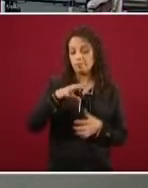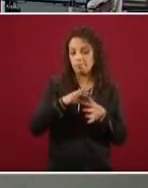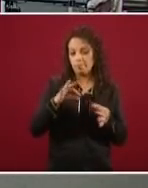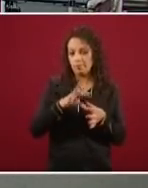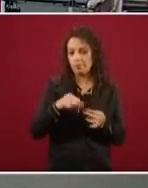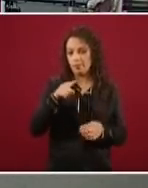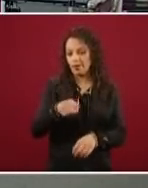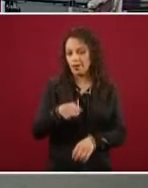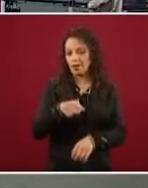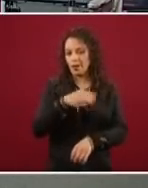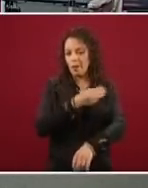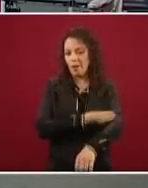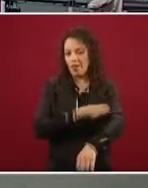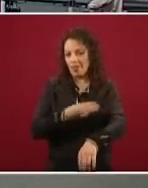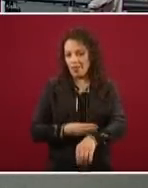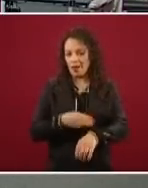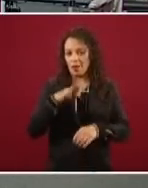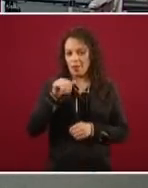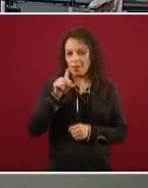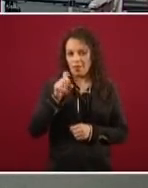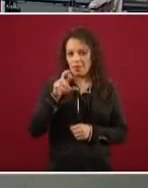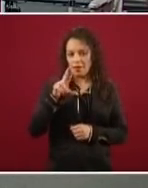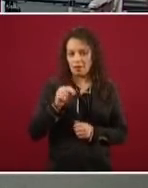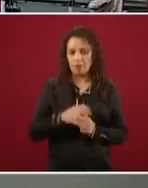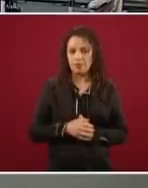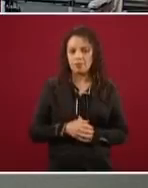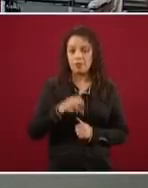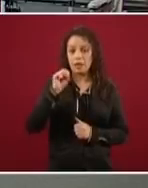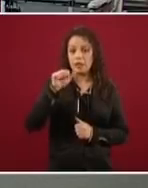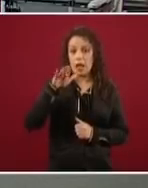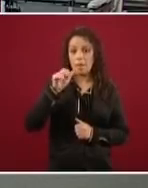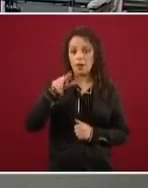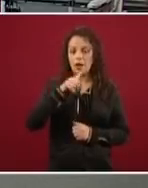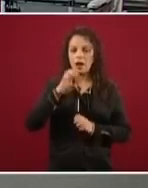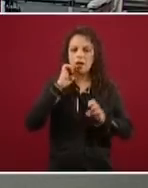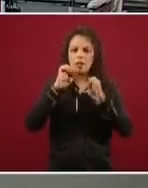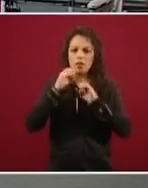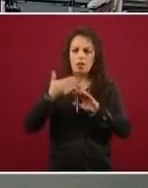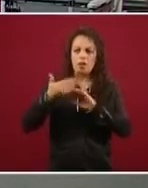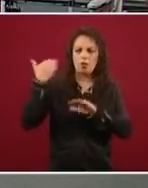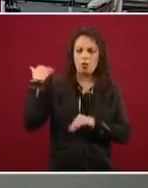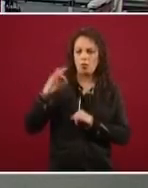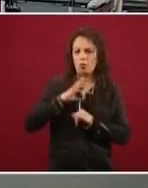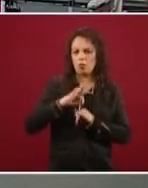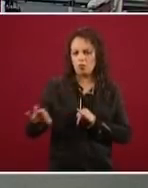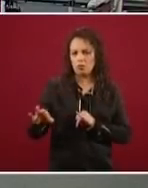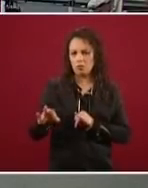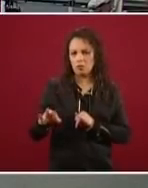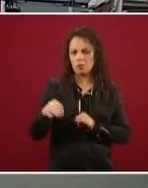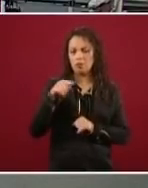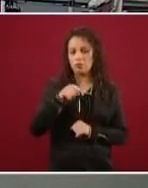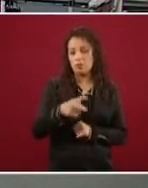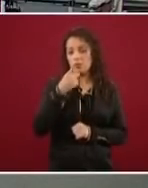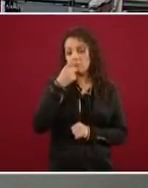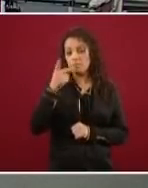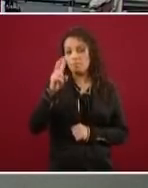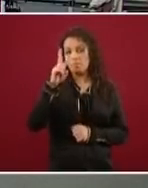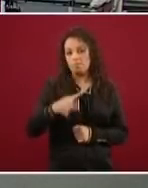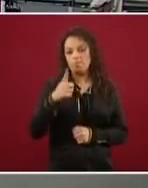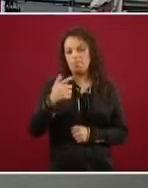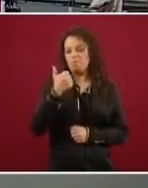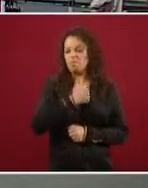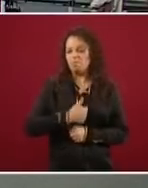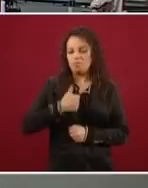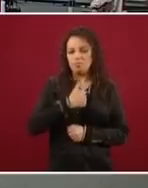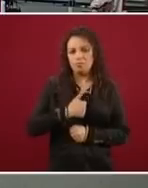y samir en una de sus últimas entrevistas justo lamentaba lo que ellos llamaban una